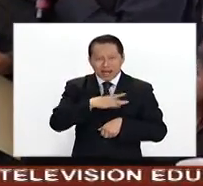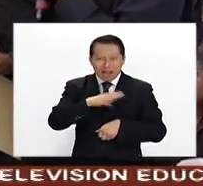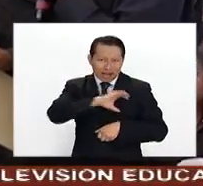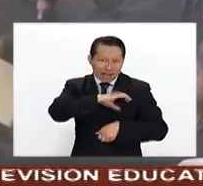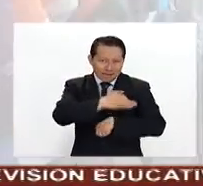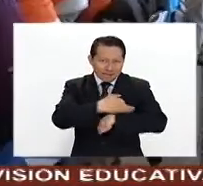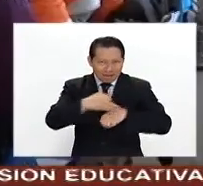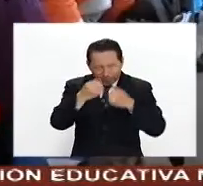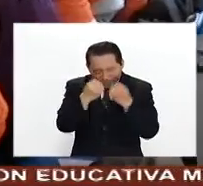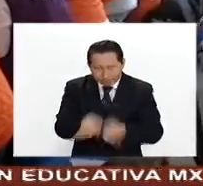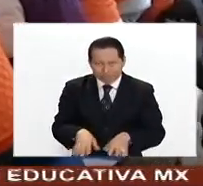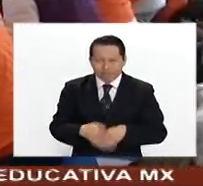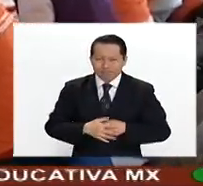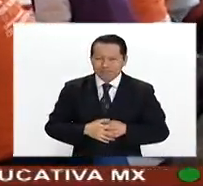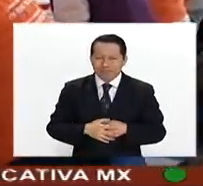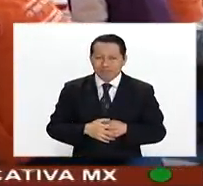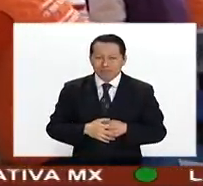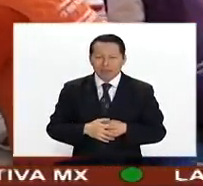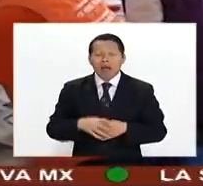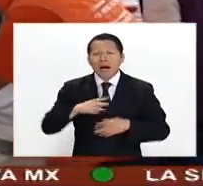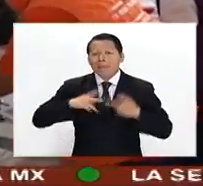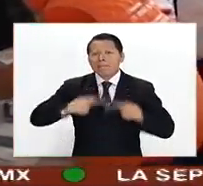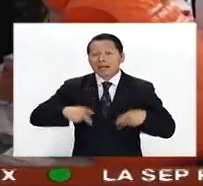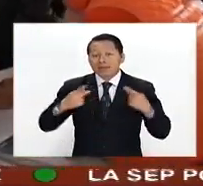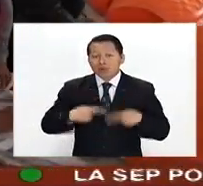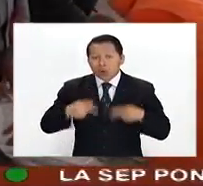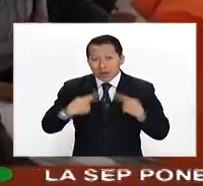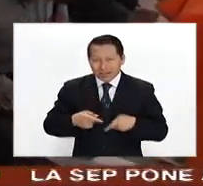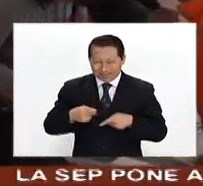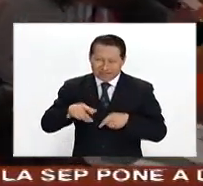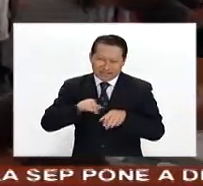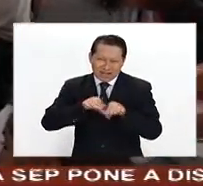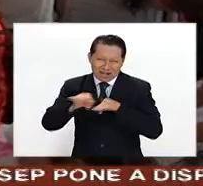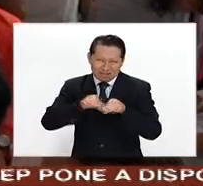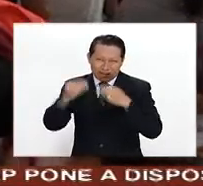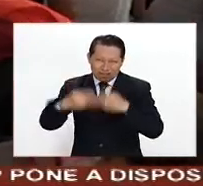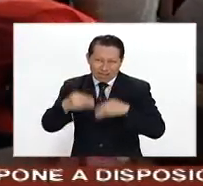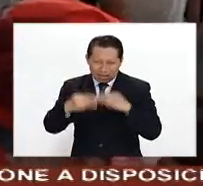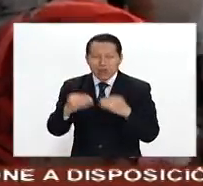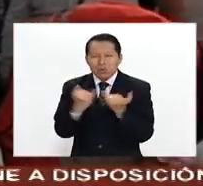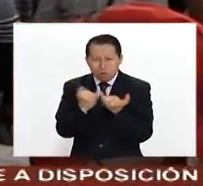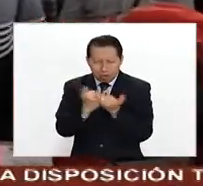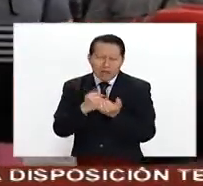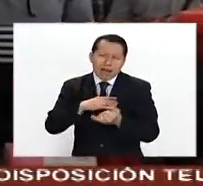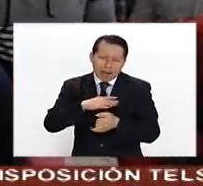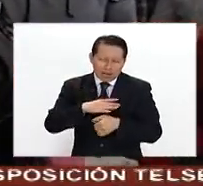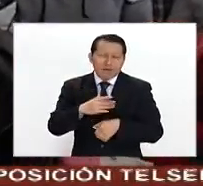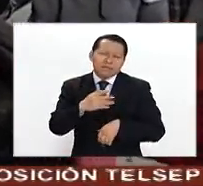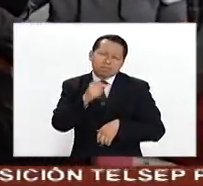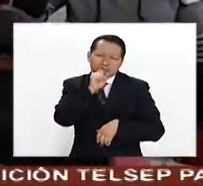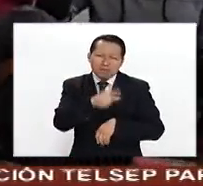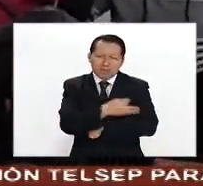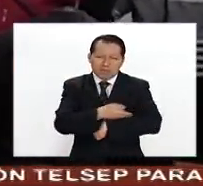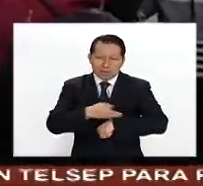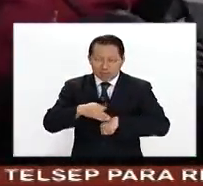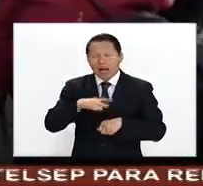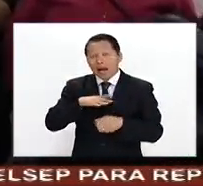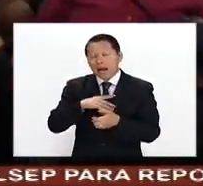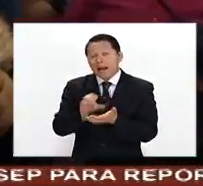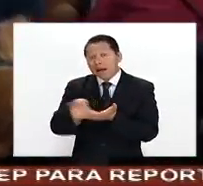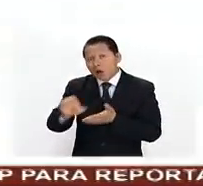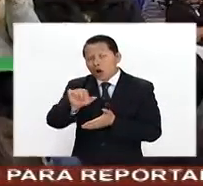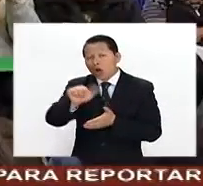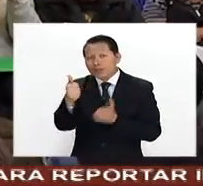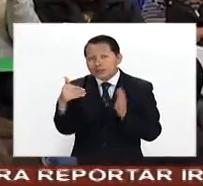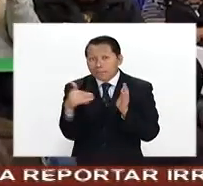ser querido. Los locatarios y personas con lesiones recibieron tarjetas electrónicas con la cantidad de 11 mil pesos, así como una